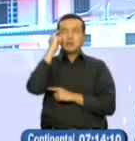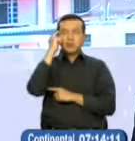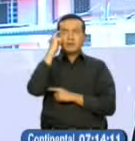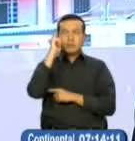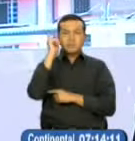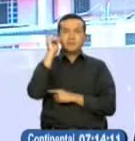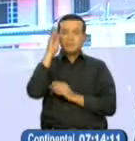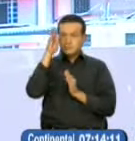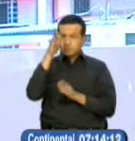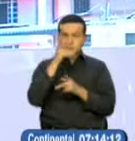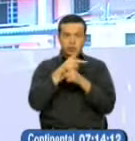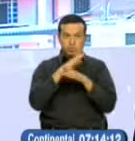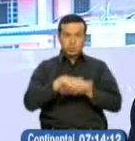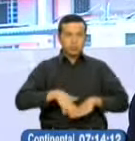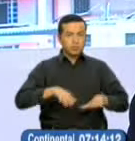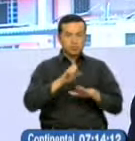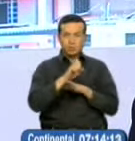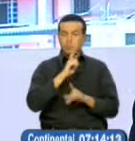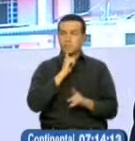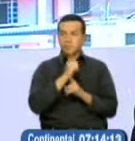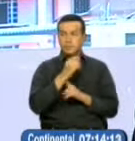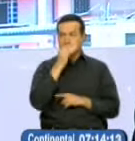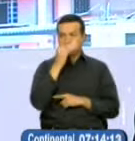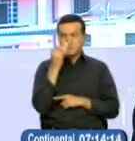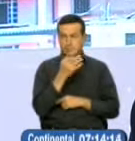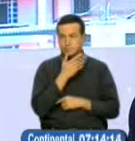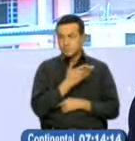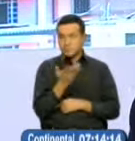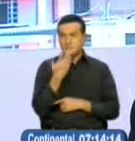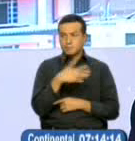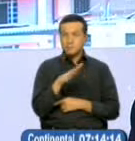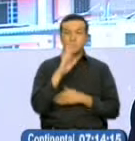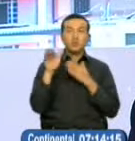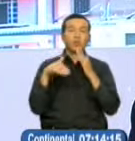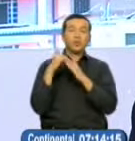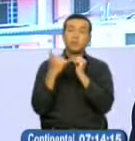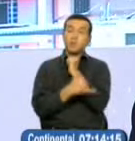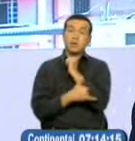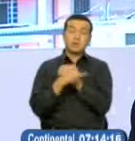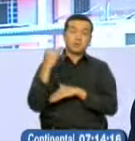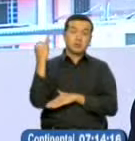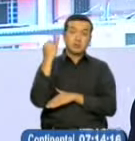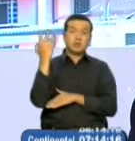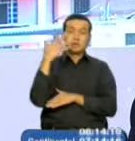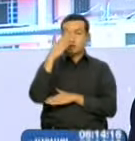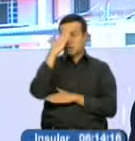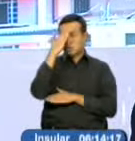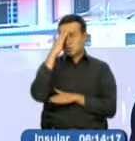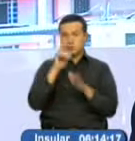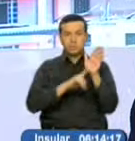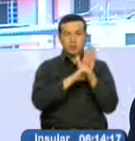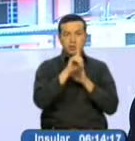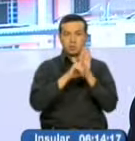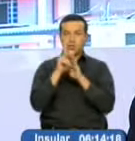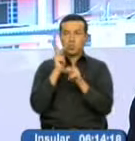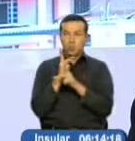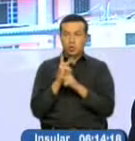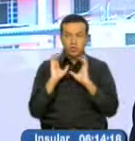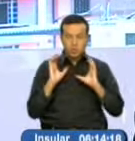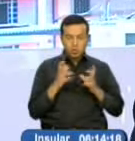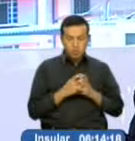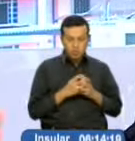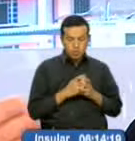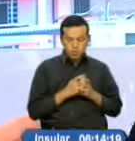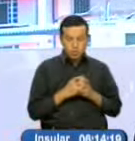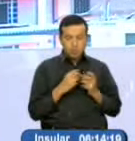deliberada a favor de la producción nacional, eso es evidente. Creo que todo país industrializado logra el desarrollo de esa manera, protegiendo de alguna manera pero su